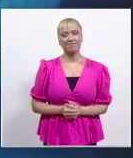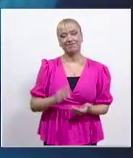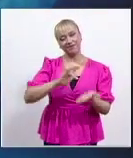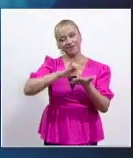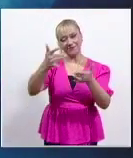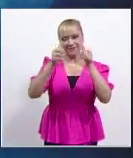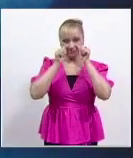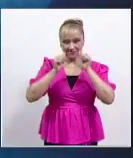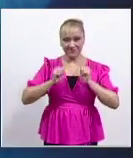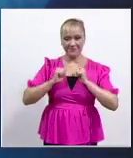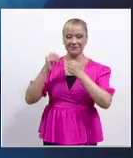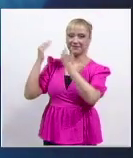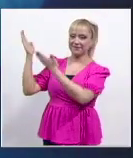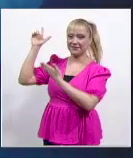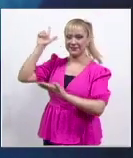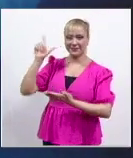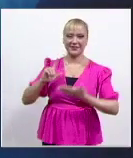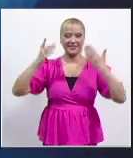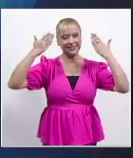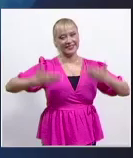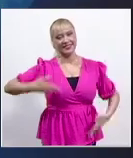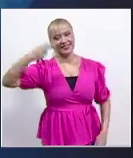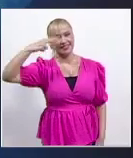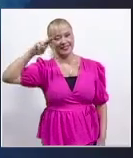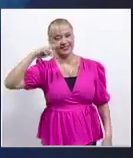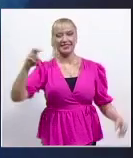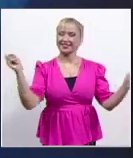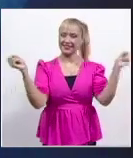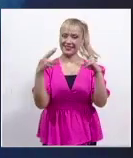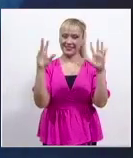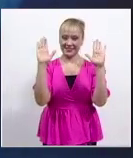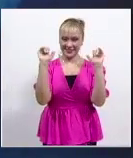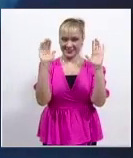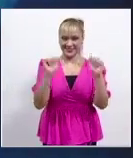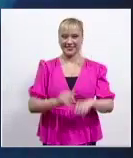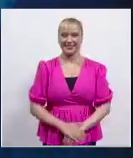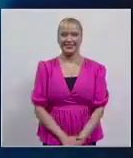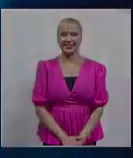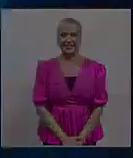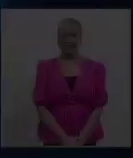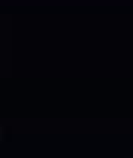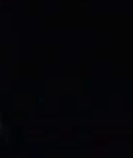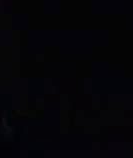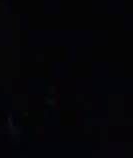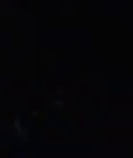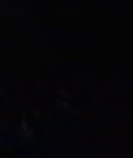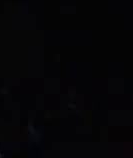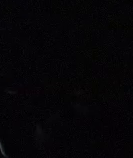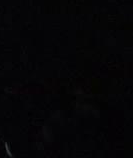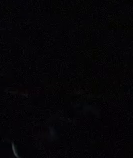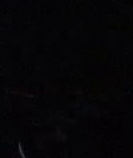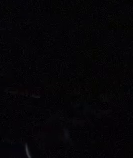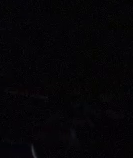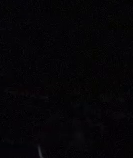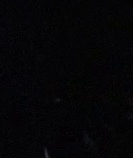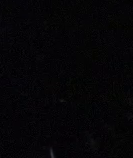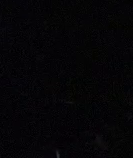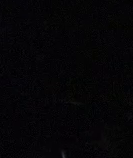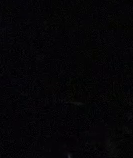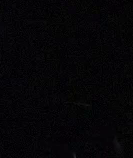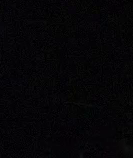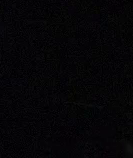Agradezco el favor de su atención. Soy Laura Murillo. Muchas gracias. Hasta la próxima.